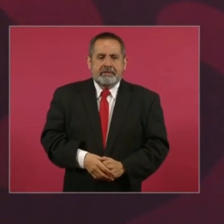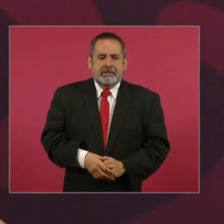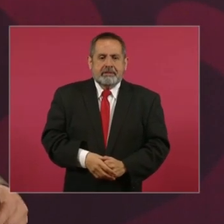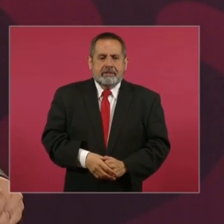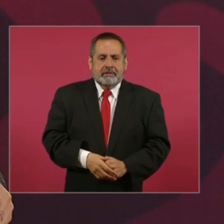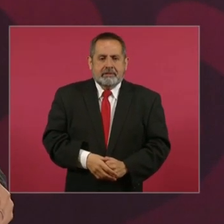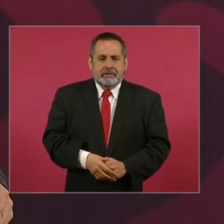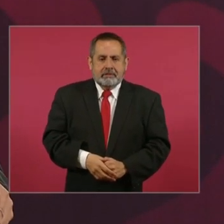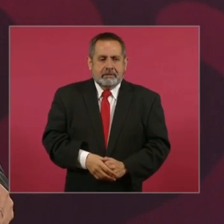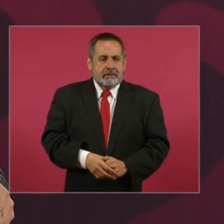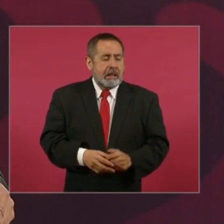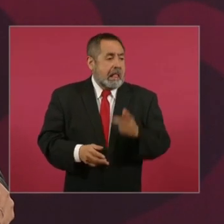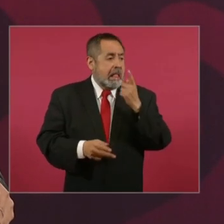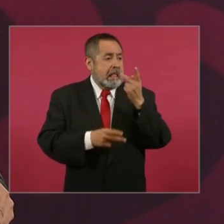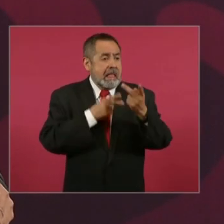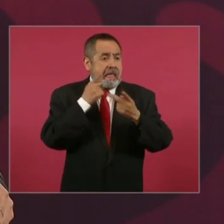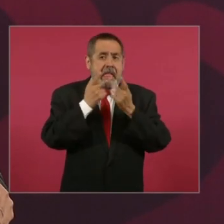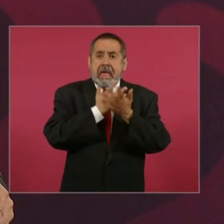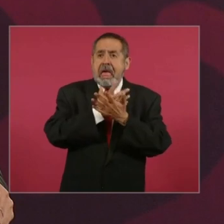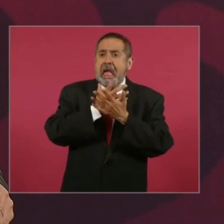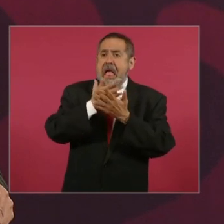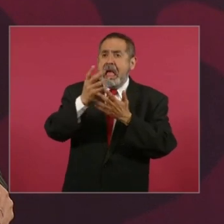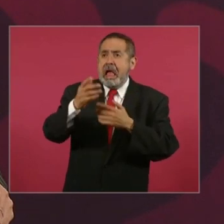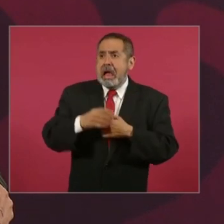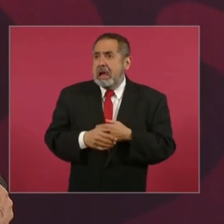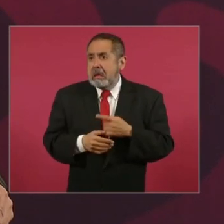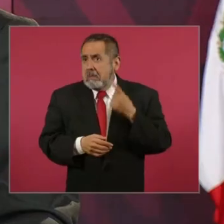como el parto de los montes.